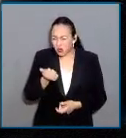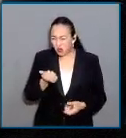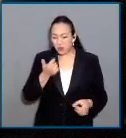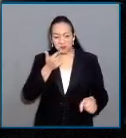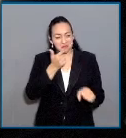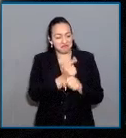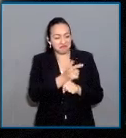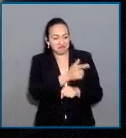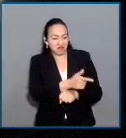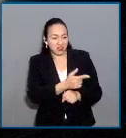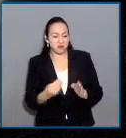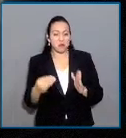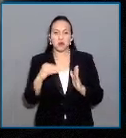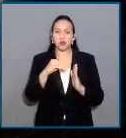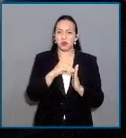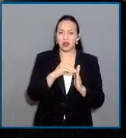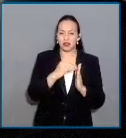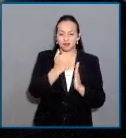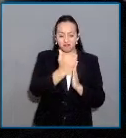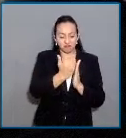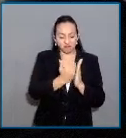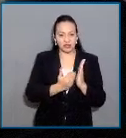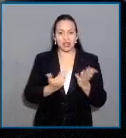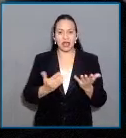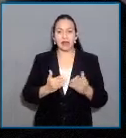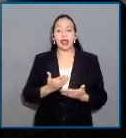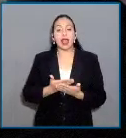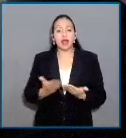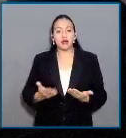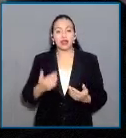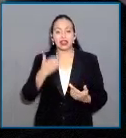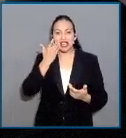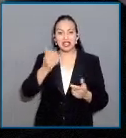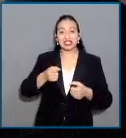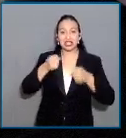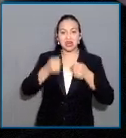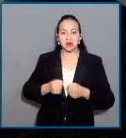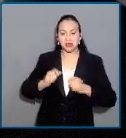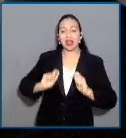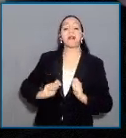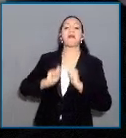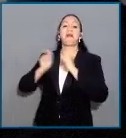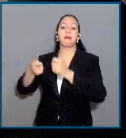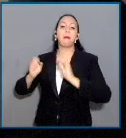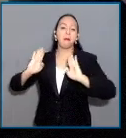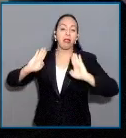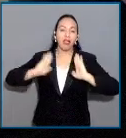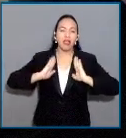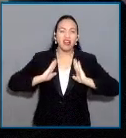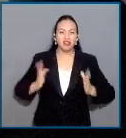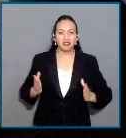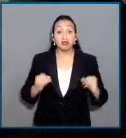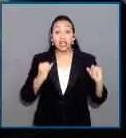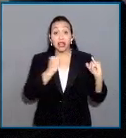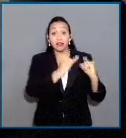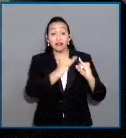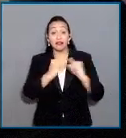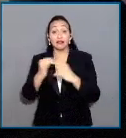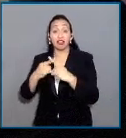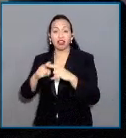política que ha militarizado los temas de seguridad pública y que ha debilitado las instituciones civiles en